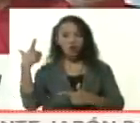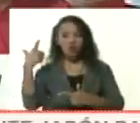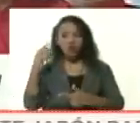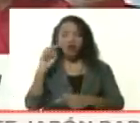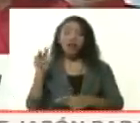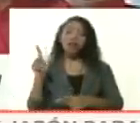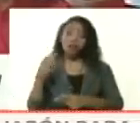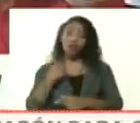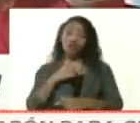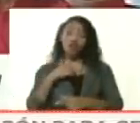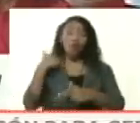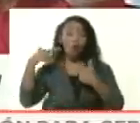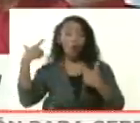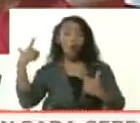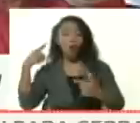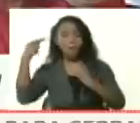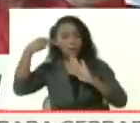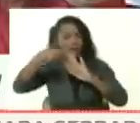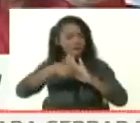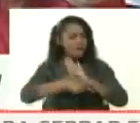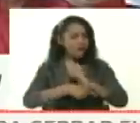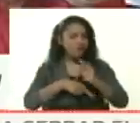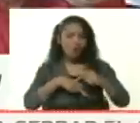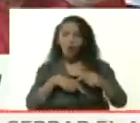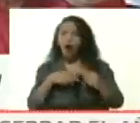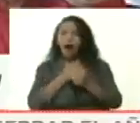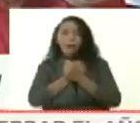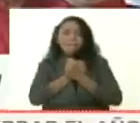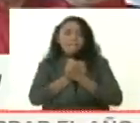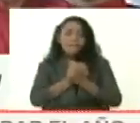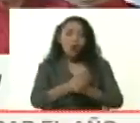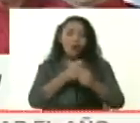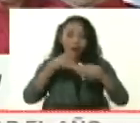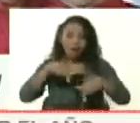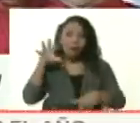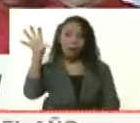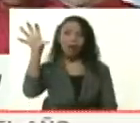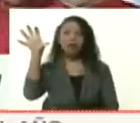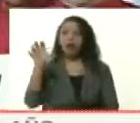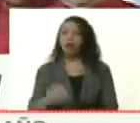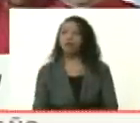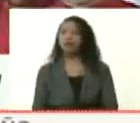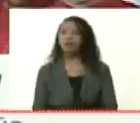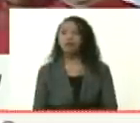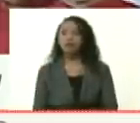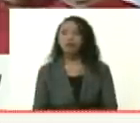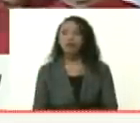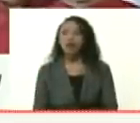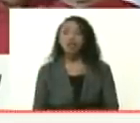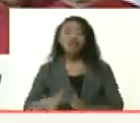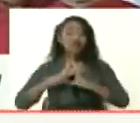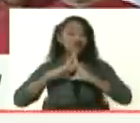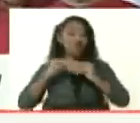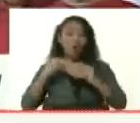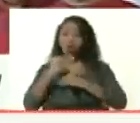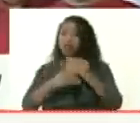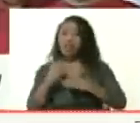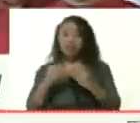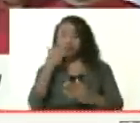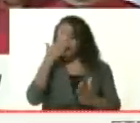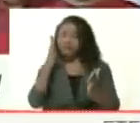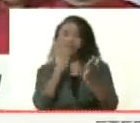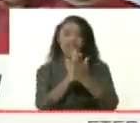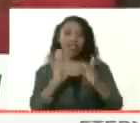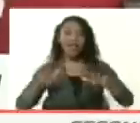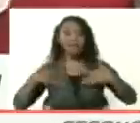patria. Profundamente locos de amor por esta patria. Y todo lo que ocurre lo vamos a afrontar con